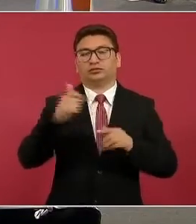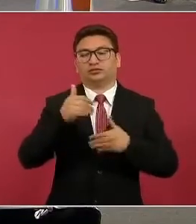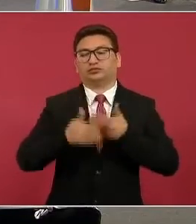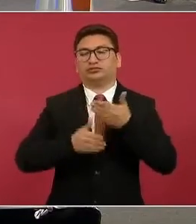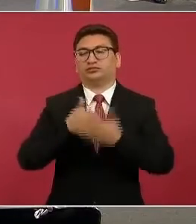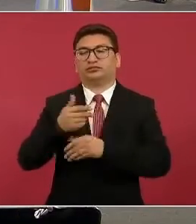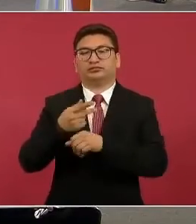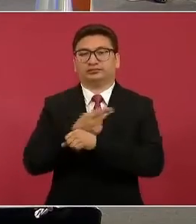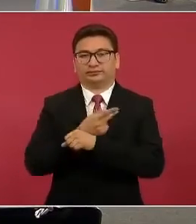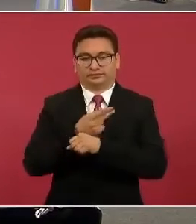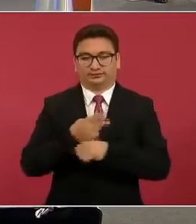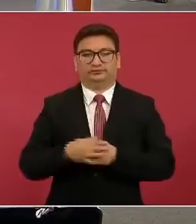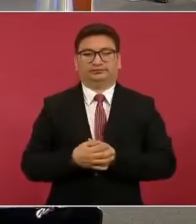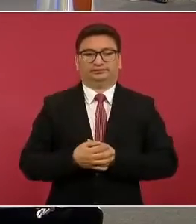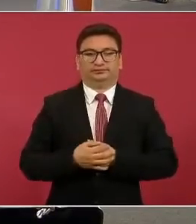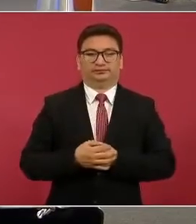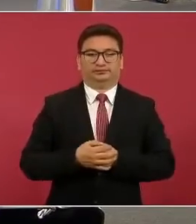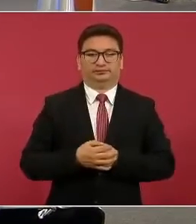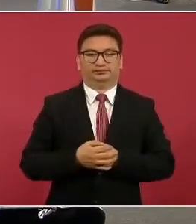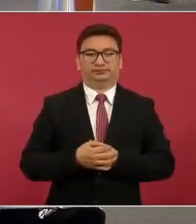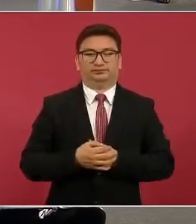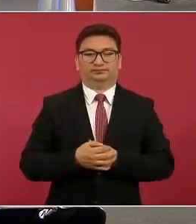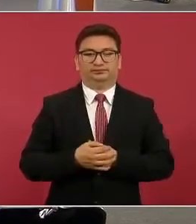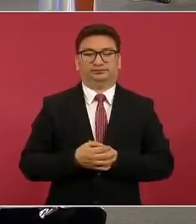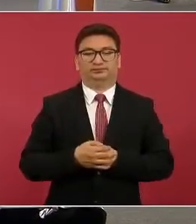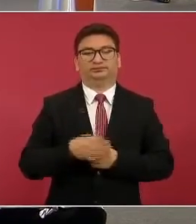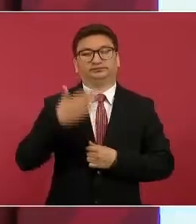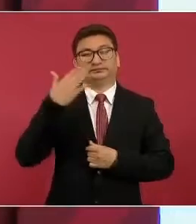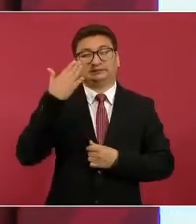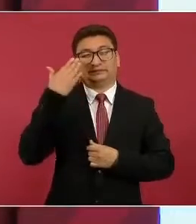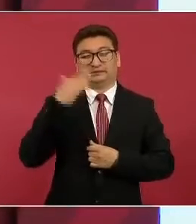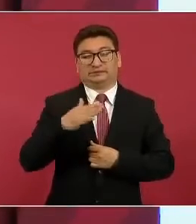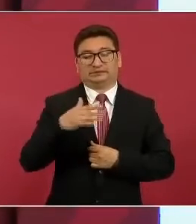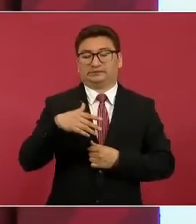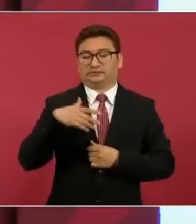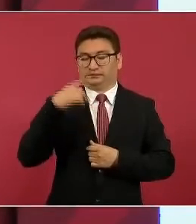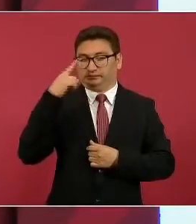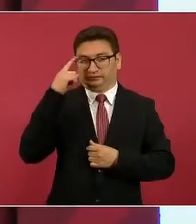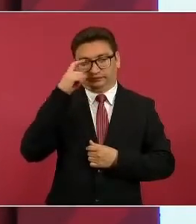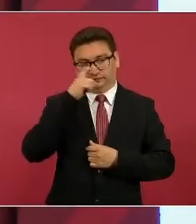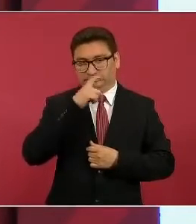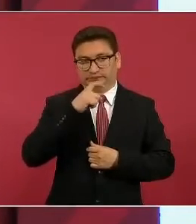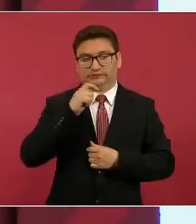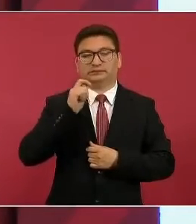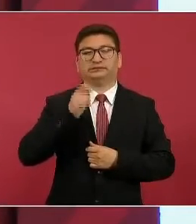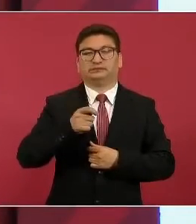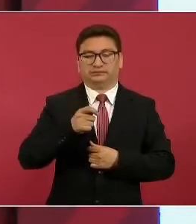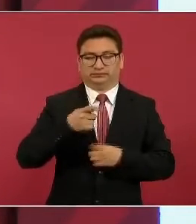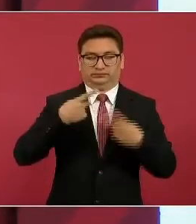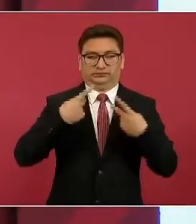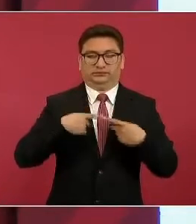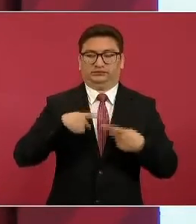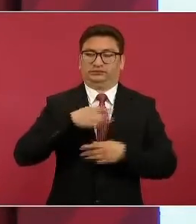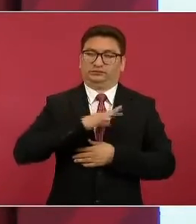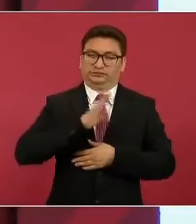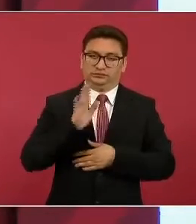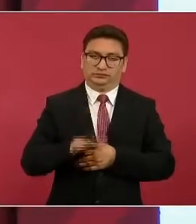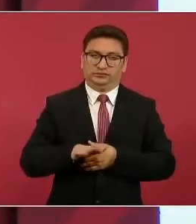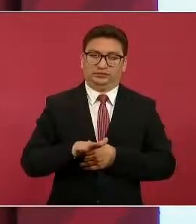en cuanto a lo que más duele: la pérdida de vidas humanas.